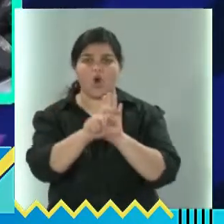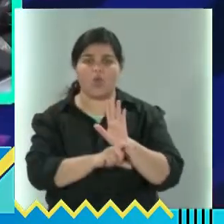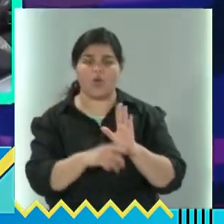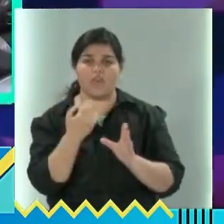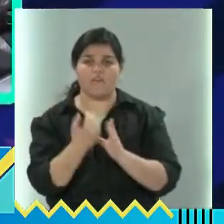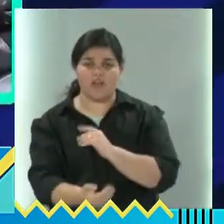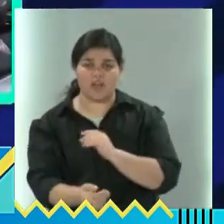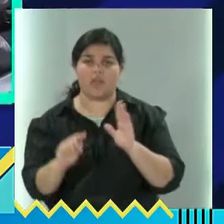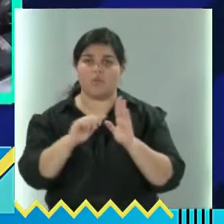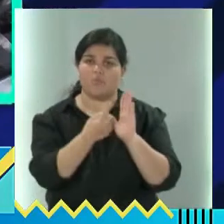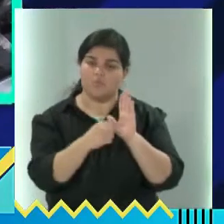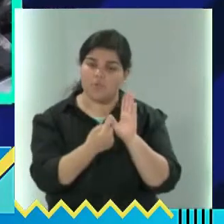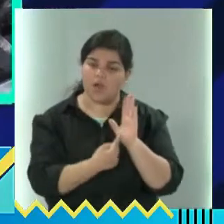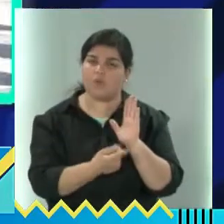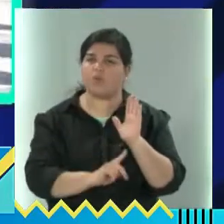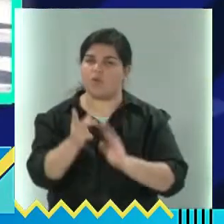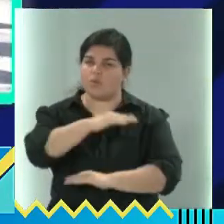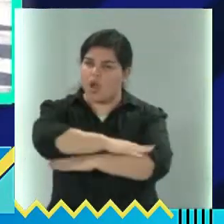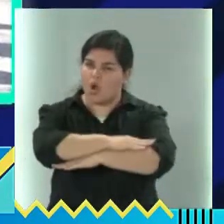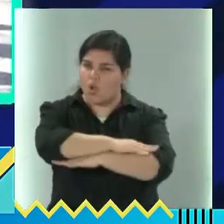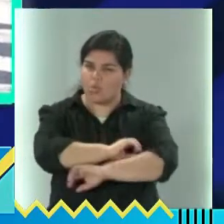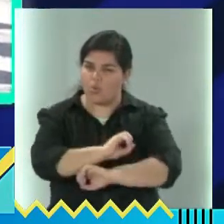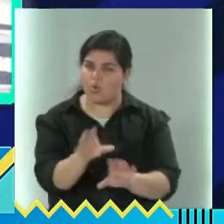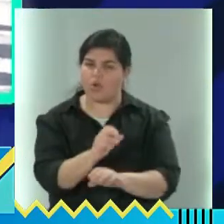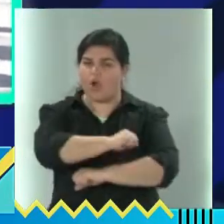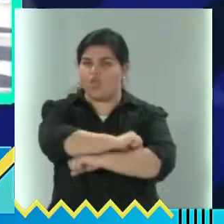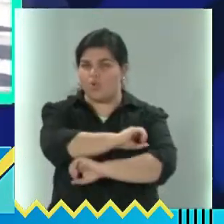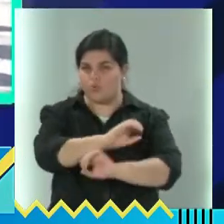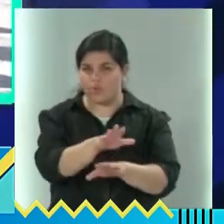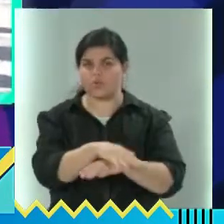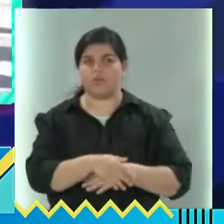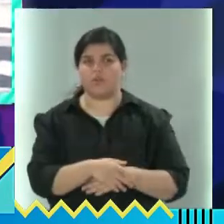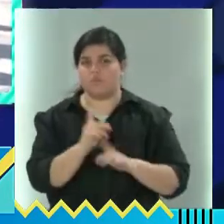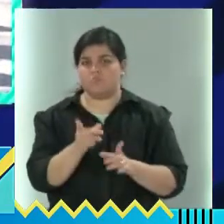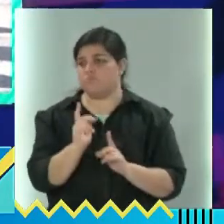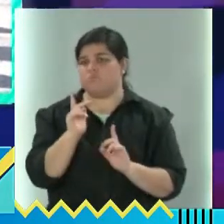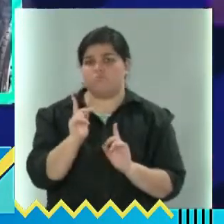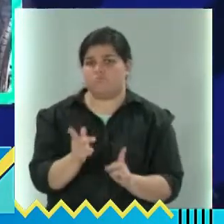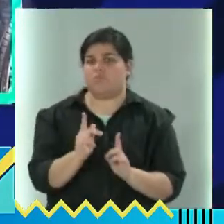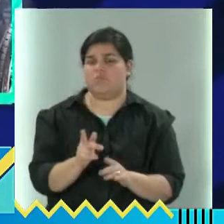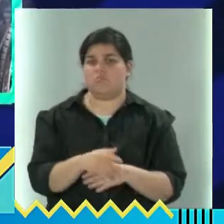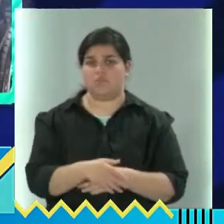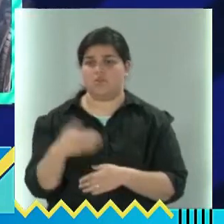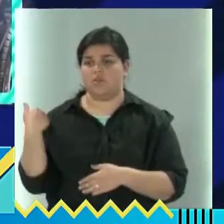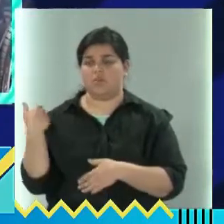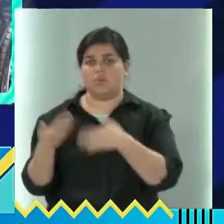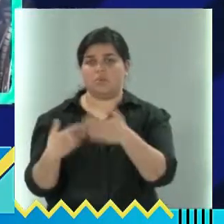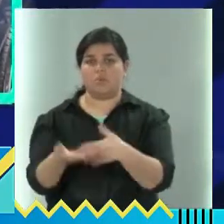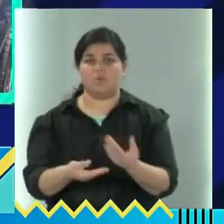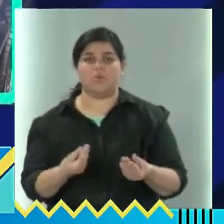tipifica ciertas conductas que por ahí están en desusos, tenía la misma facultad. Esto se genera a través de